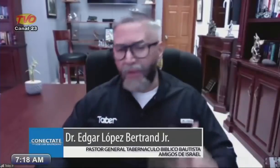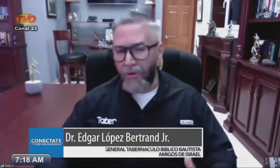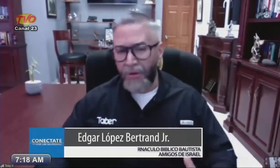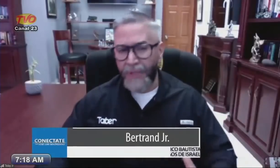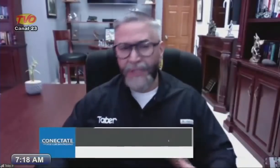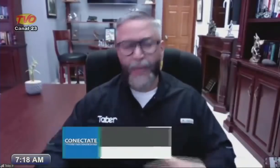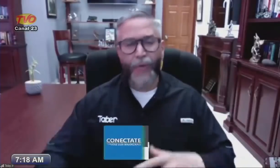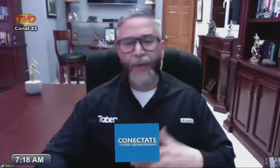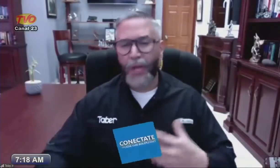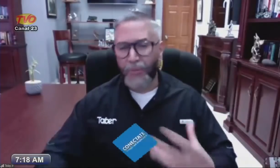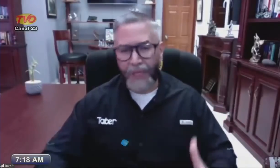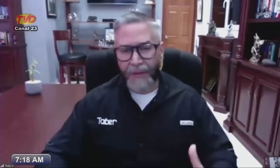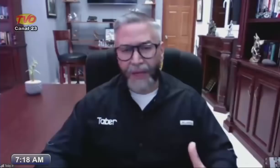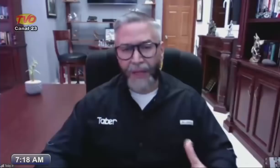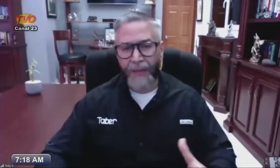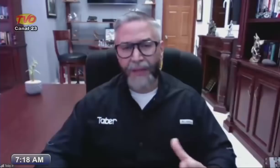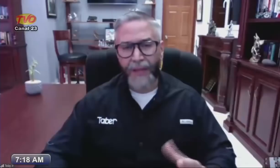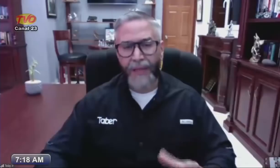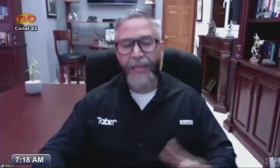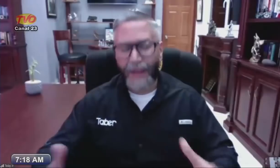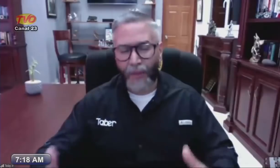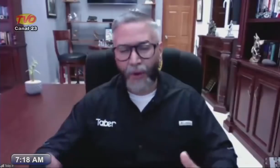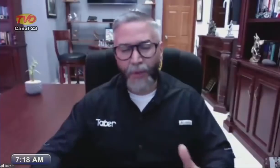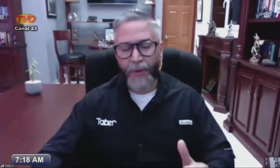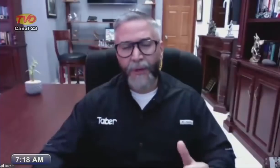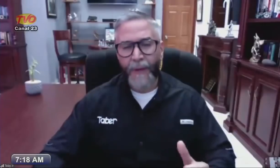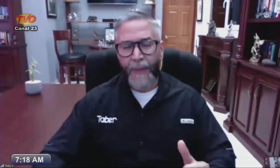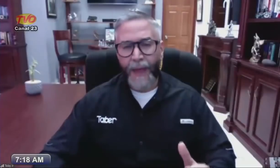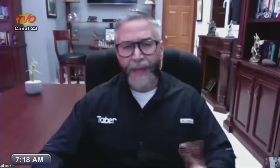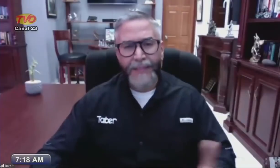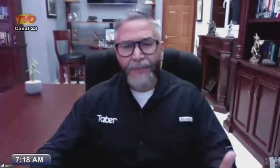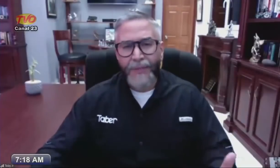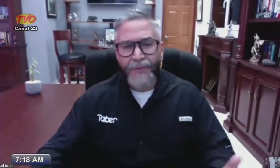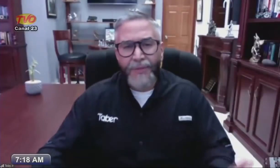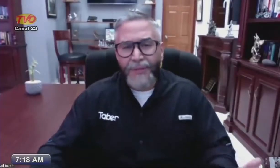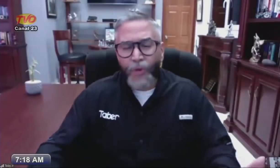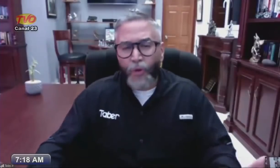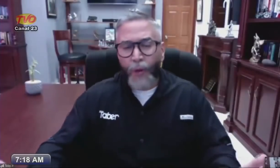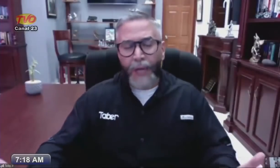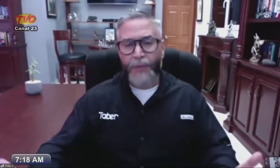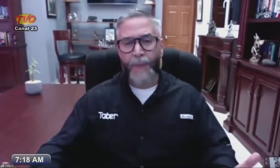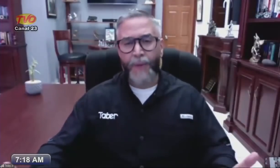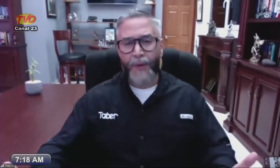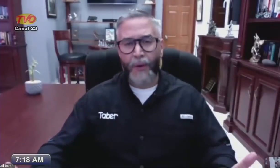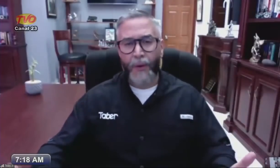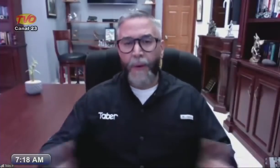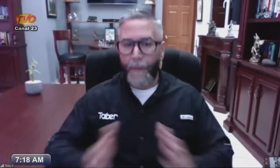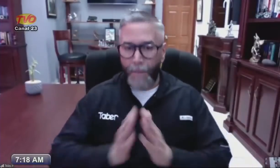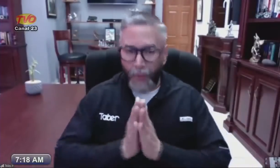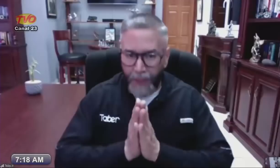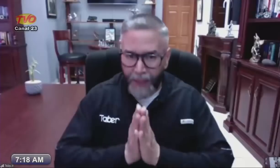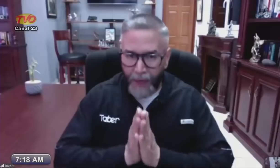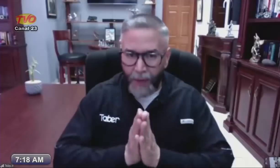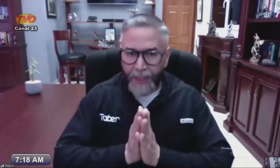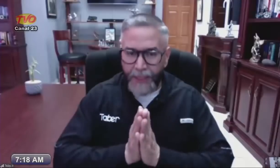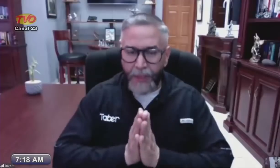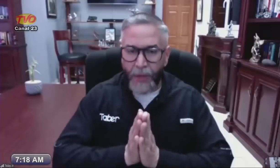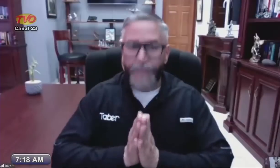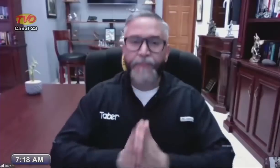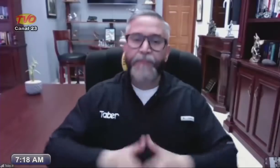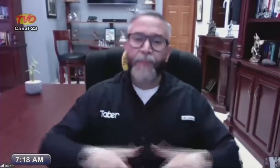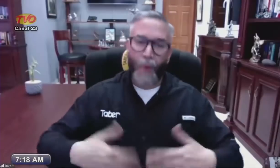quedó de burlador se quedó de agiotistas de agitador perdón haciéndose entonces no alcanzó el perdón mi humilde